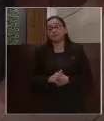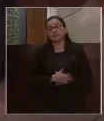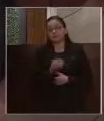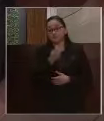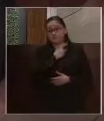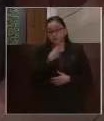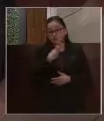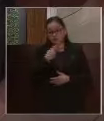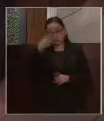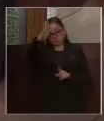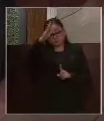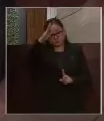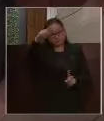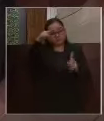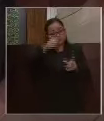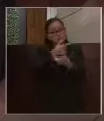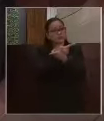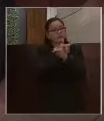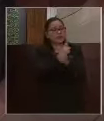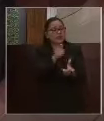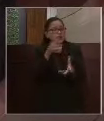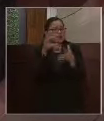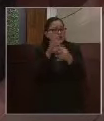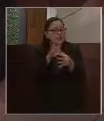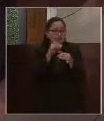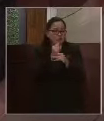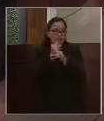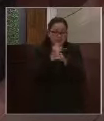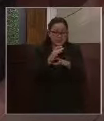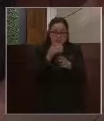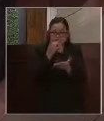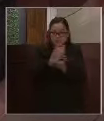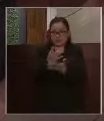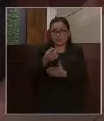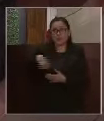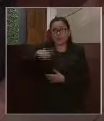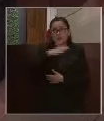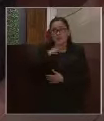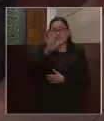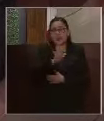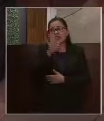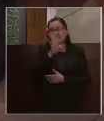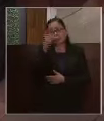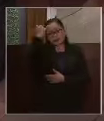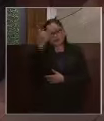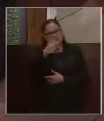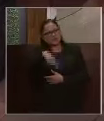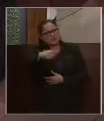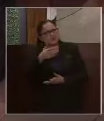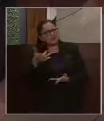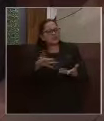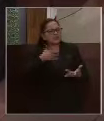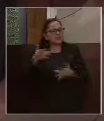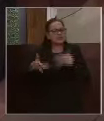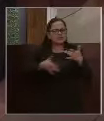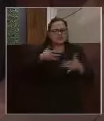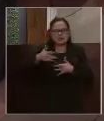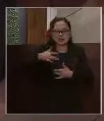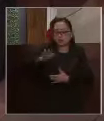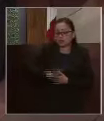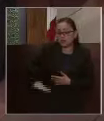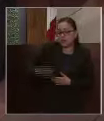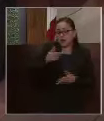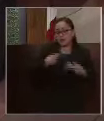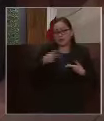democracia libre, el libre flujo informativo implica que las ideas estén en competencia entre sí y los radioescuchas son quienes tienen